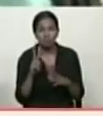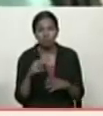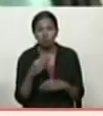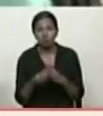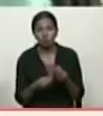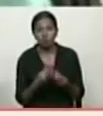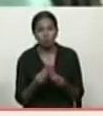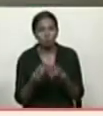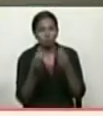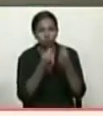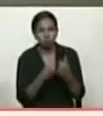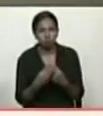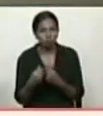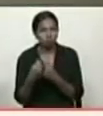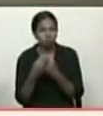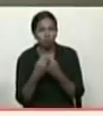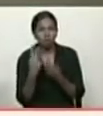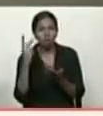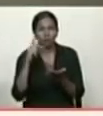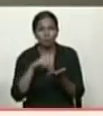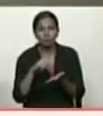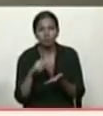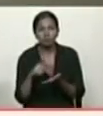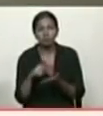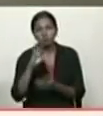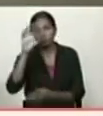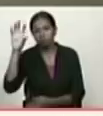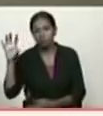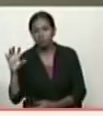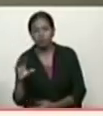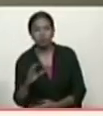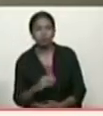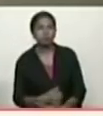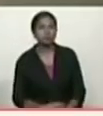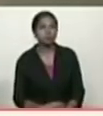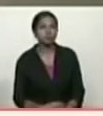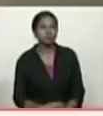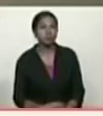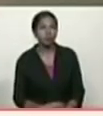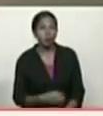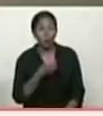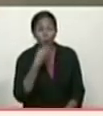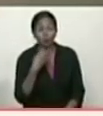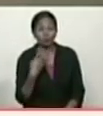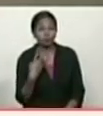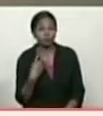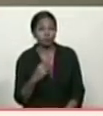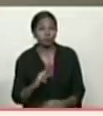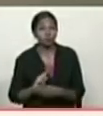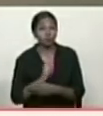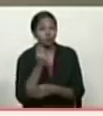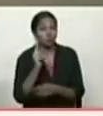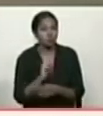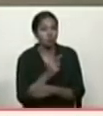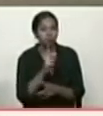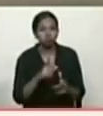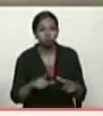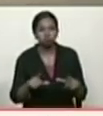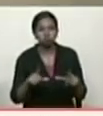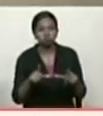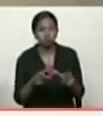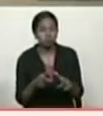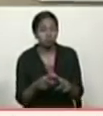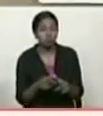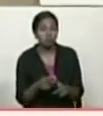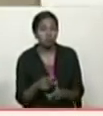el ámbito económico. Gracias. Sí, fíjate, el mecanismo de Montevideo, como les decíamos, es una